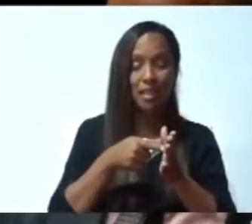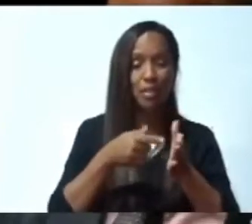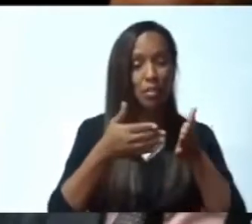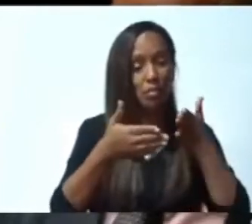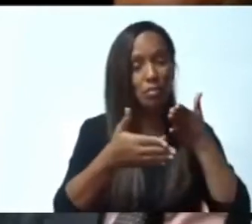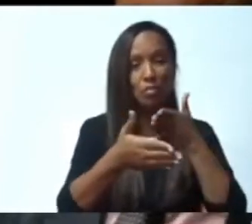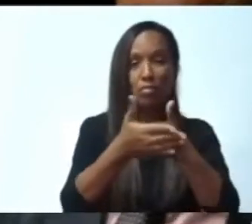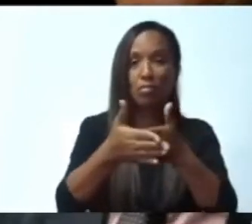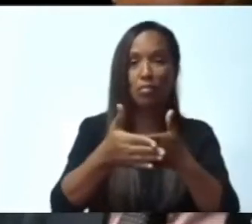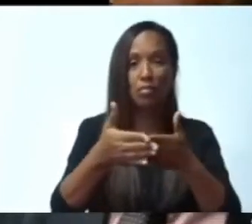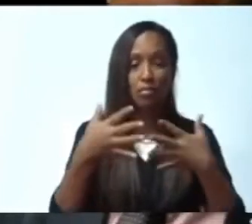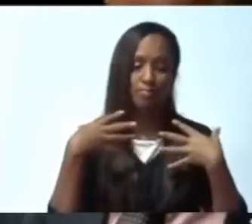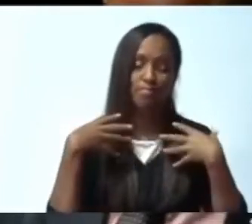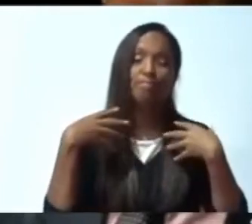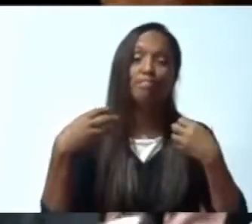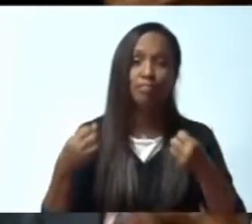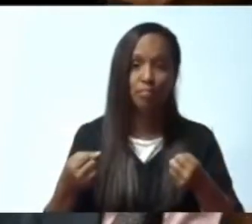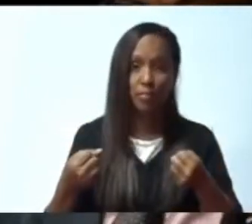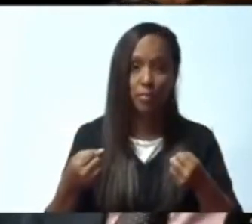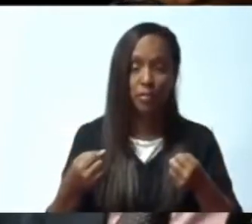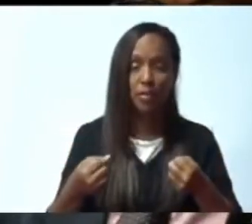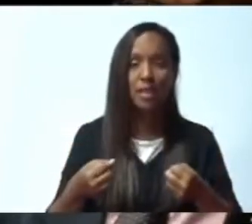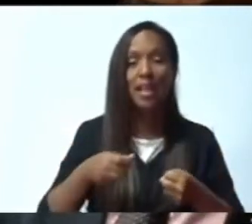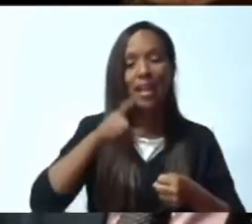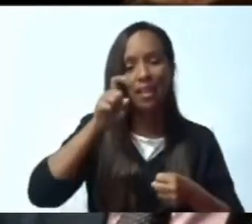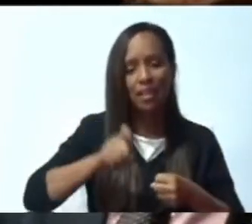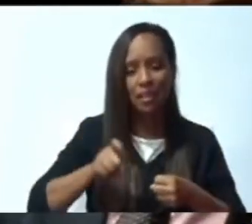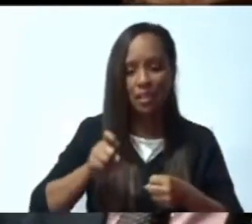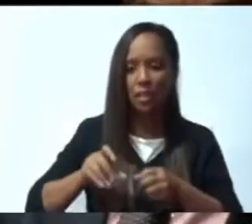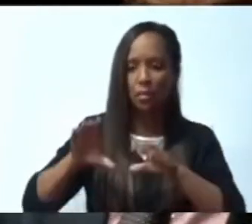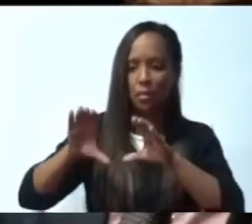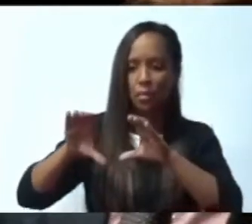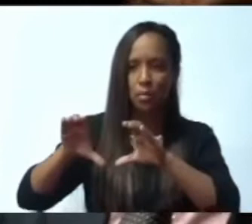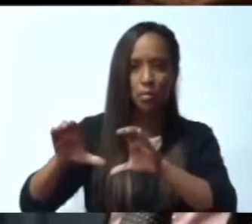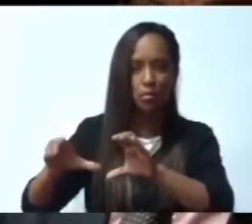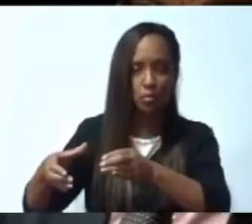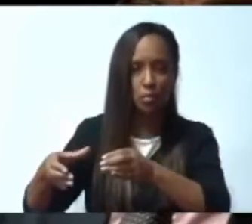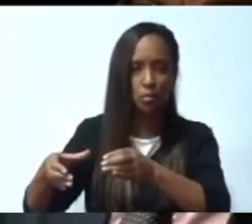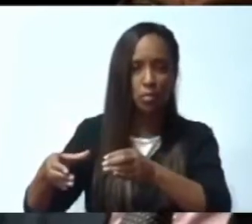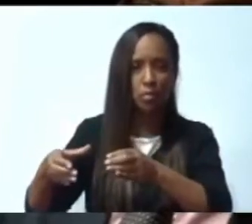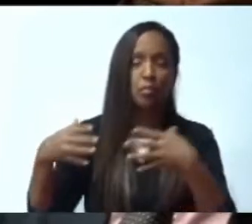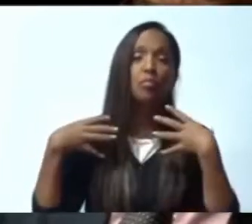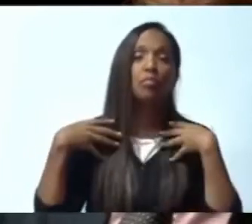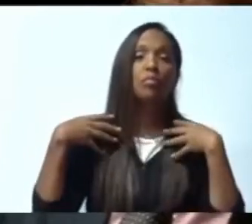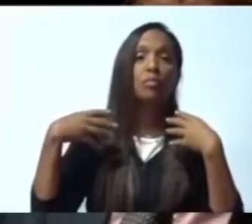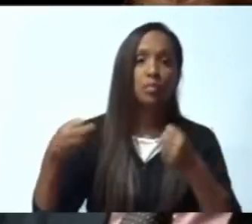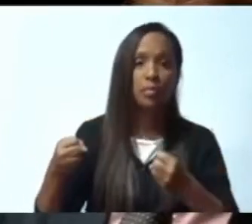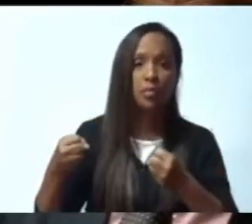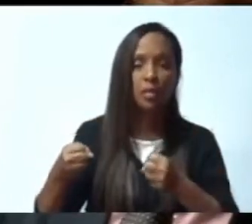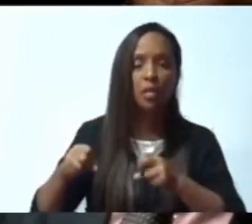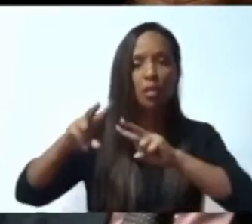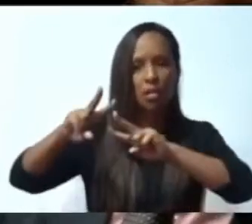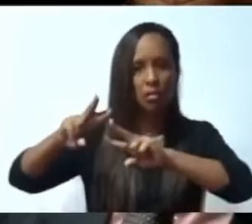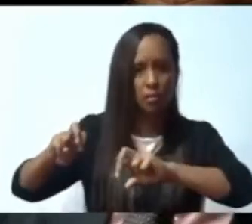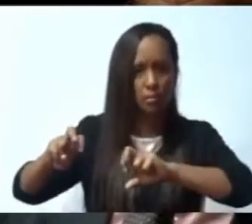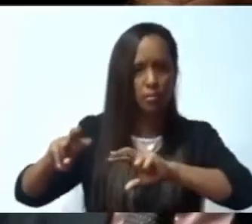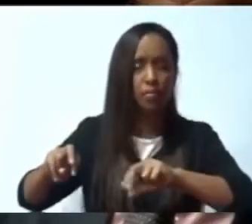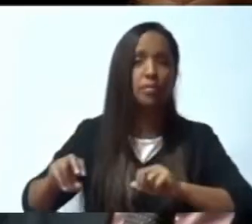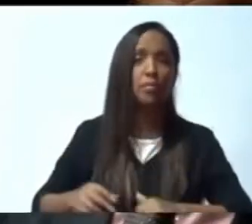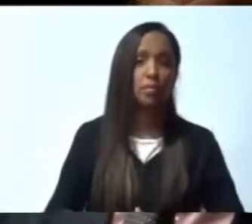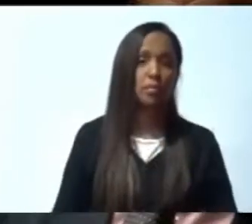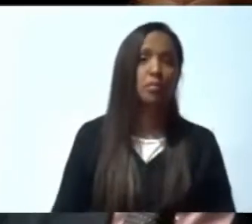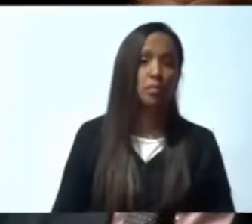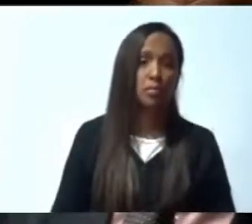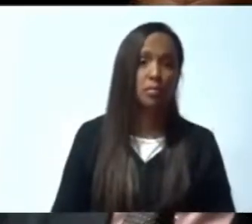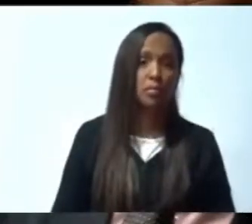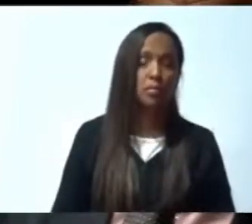ver si nos favorece o nos perjudica el uso de cigarrillo electrónico Aunque es un